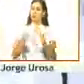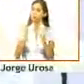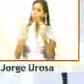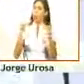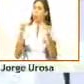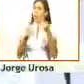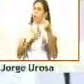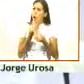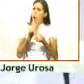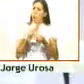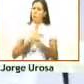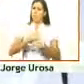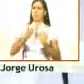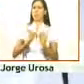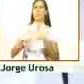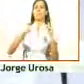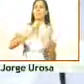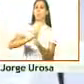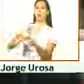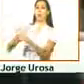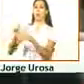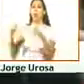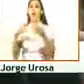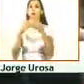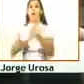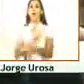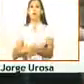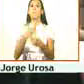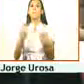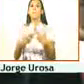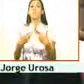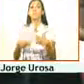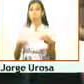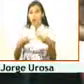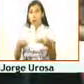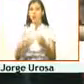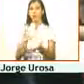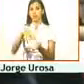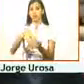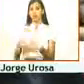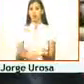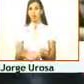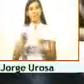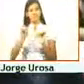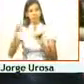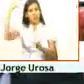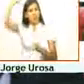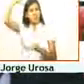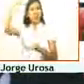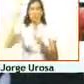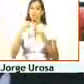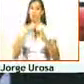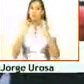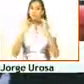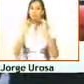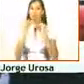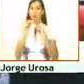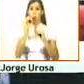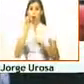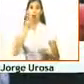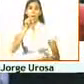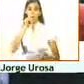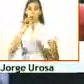se ataca de manera deliberada a los poderes públicos del Estado, con denuncias como la del cardenal Jorge Urosa Sabino, quien por medio de un